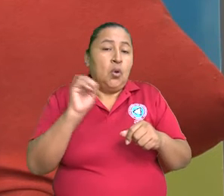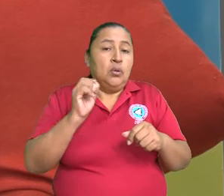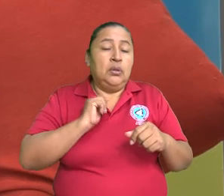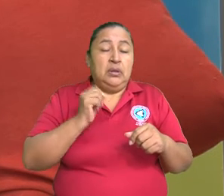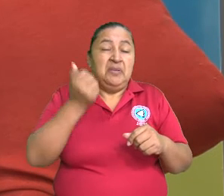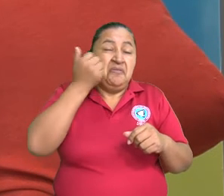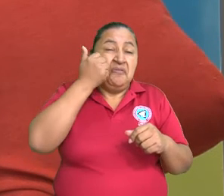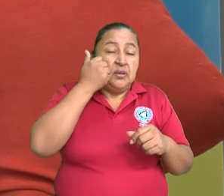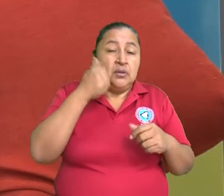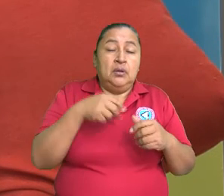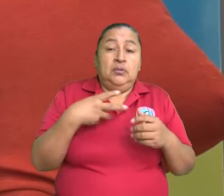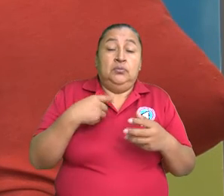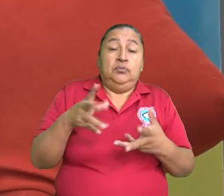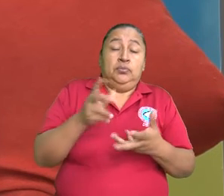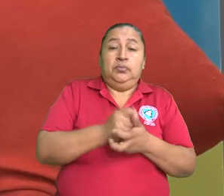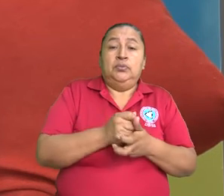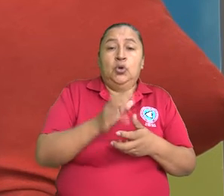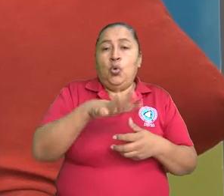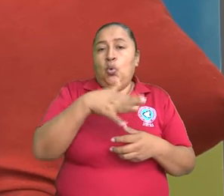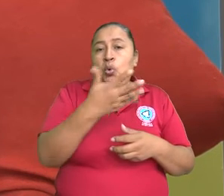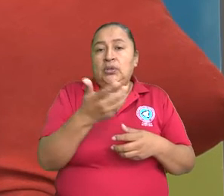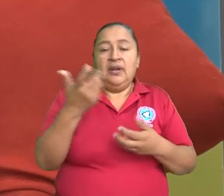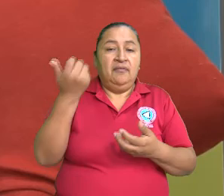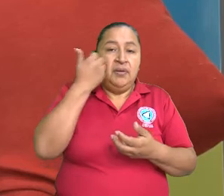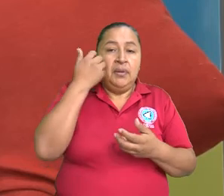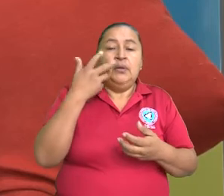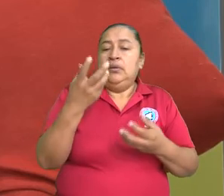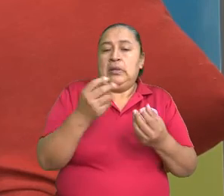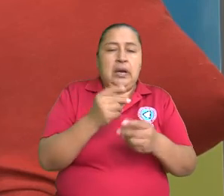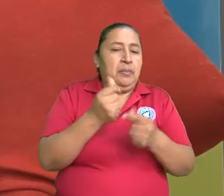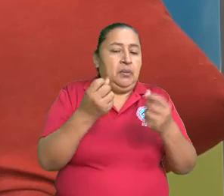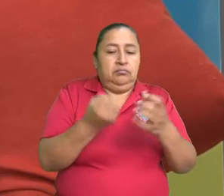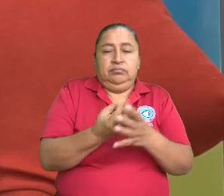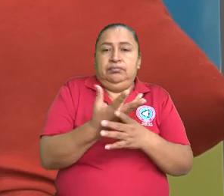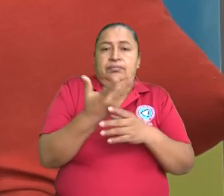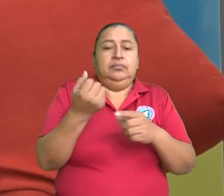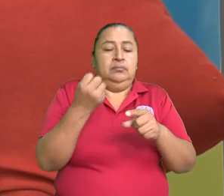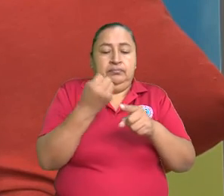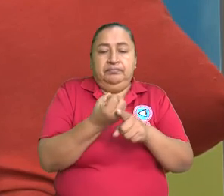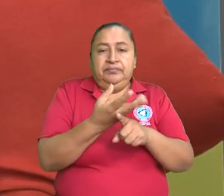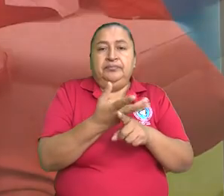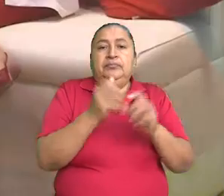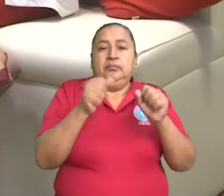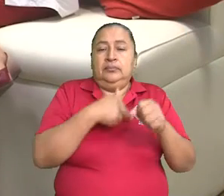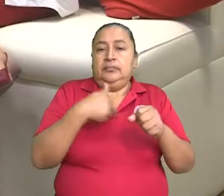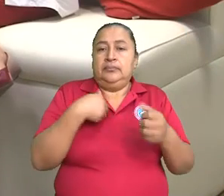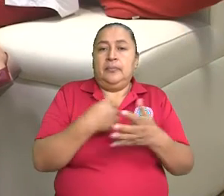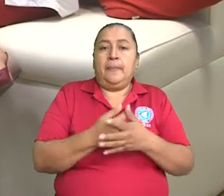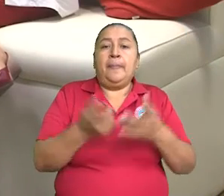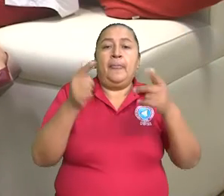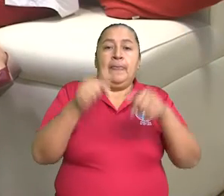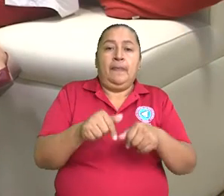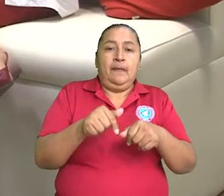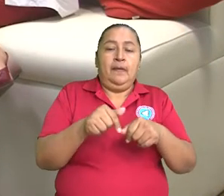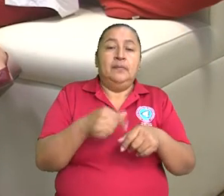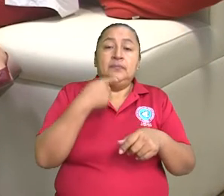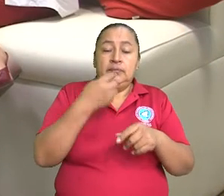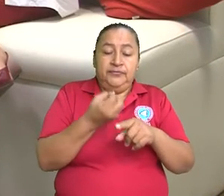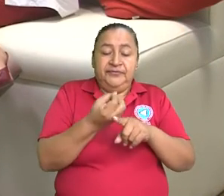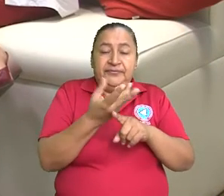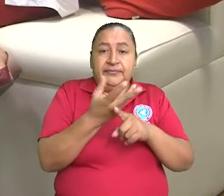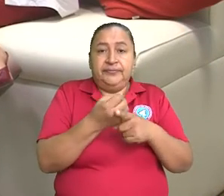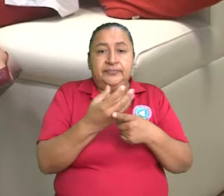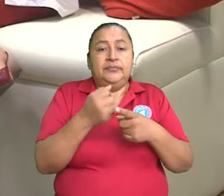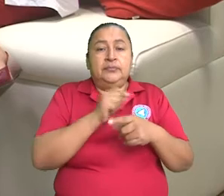una infección oportunista, te pasan otro tipo de infección, ellos se pueden activar y aparecer. Y lo importante ahí son las lesiones, que no cause